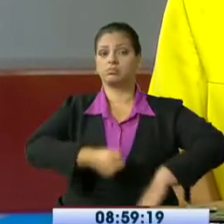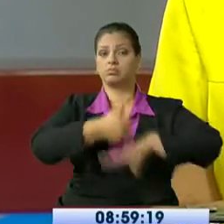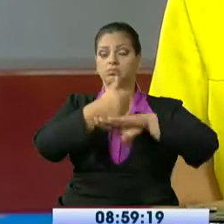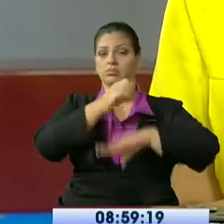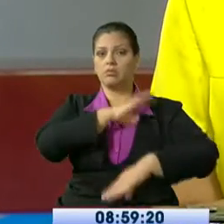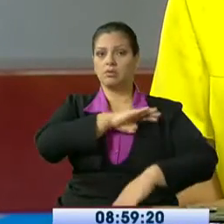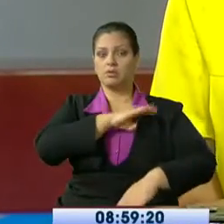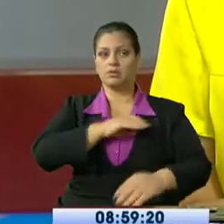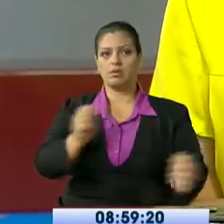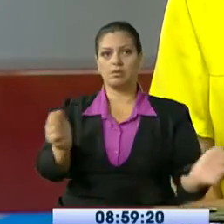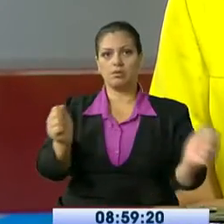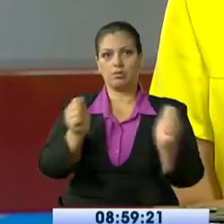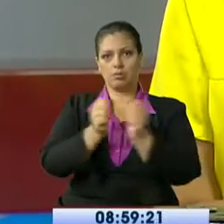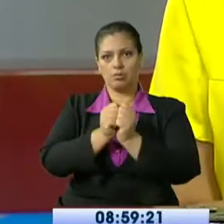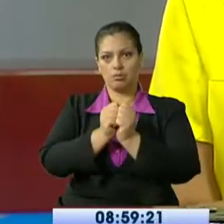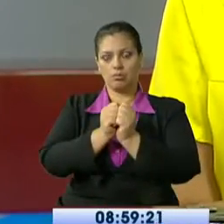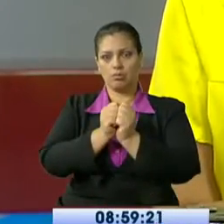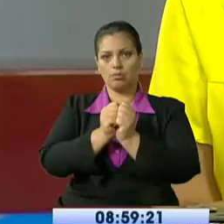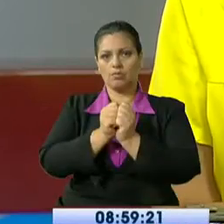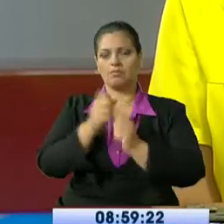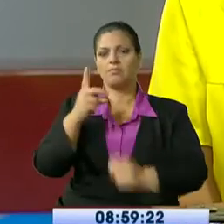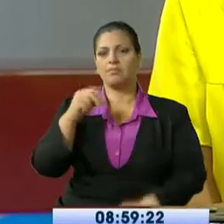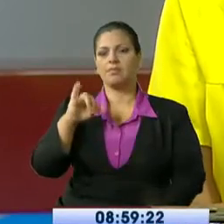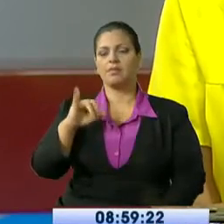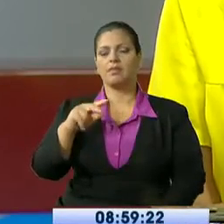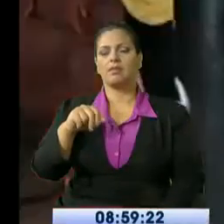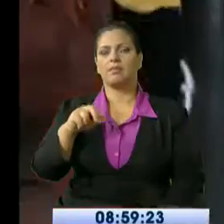con la Dirección General de Inteligencia.